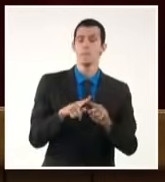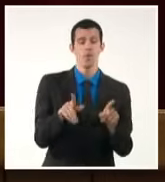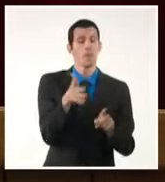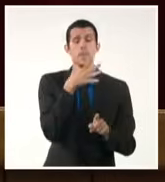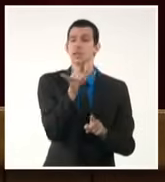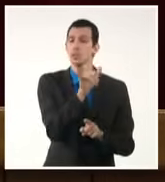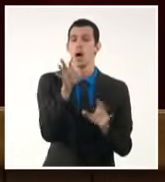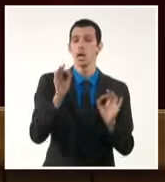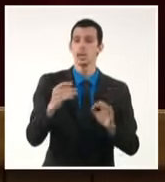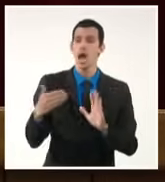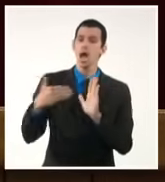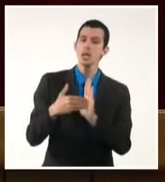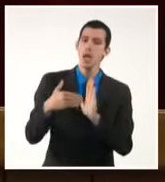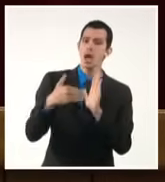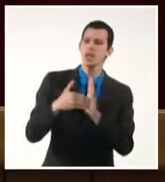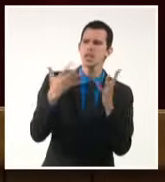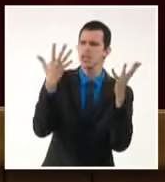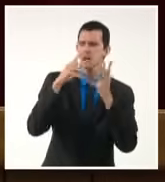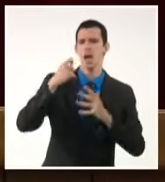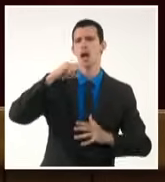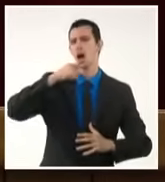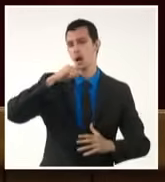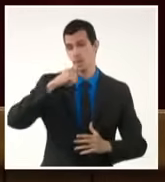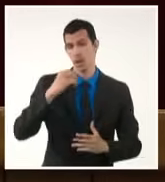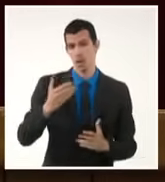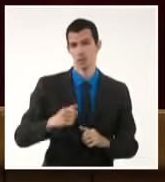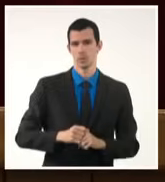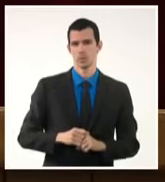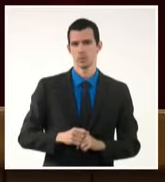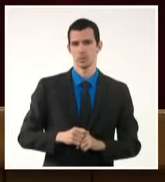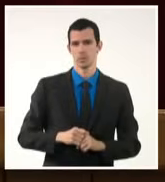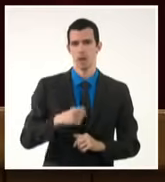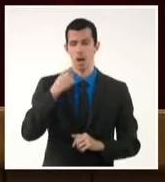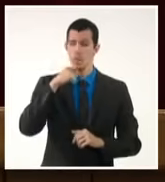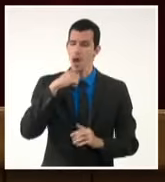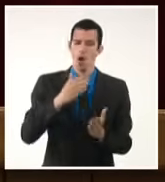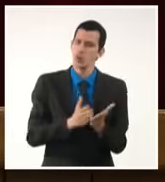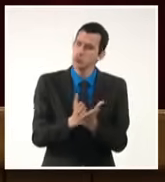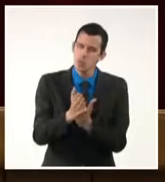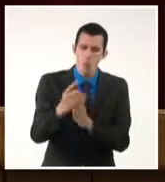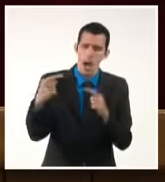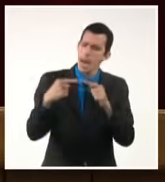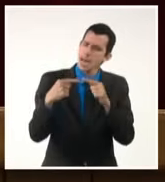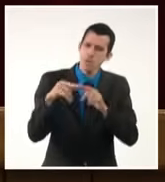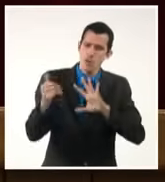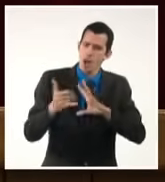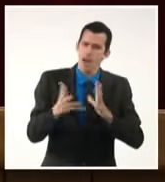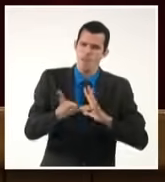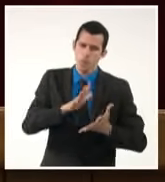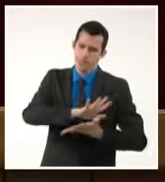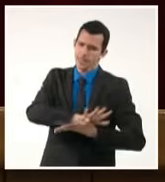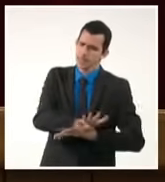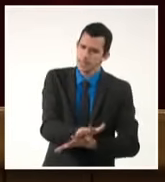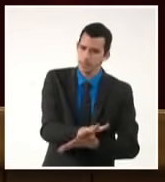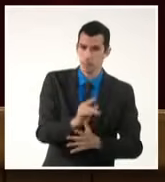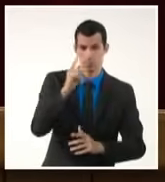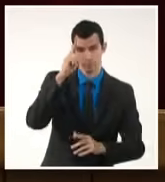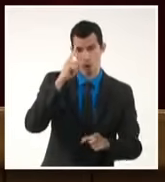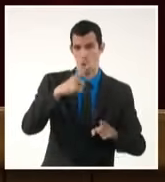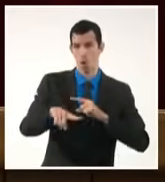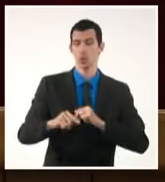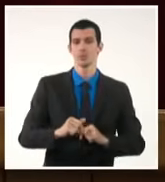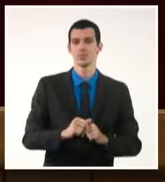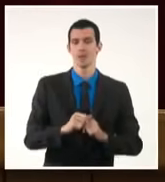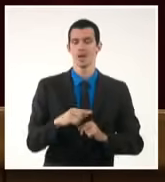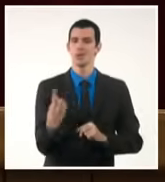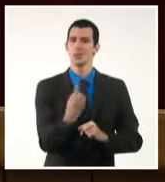de la historia. Somos además una nación del esquilmado tercer mundo, territorio en desventaja